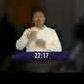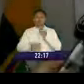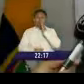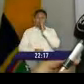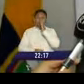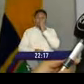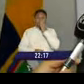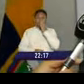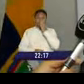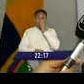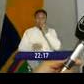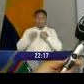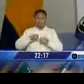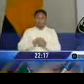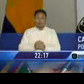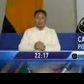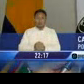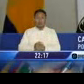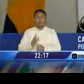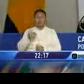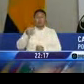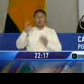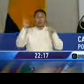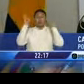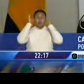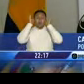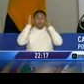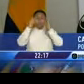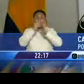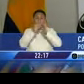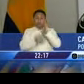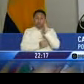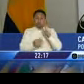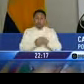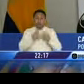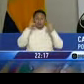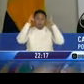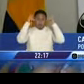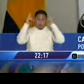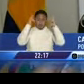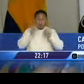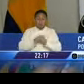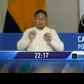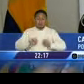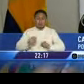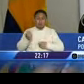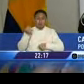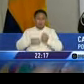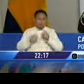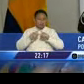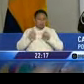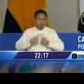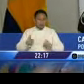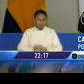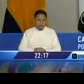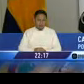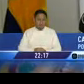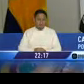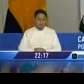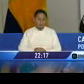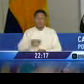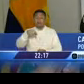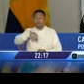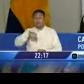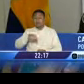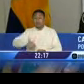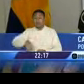475. Hemos tenido casos de veterinaria, de peluquerías, de ferreterías, avícolas. O sea, este